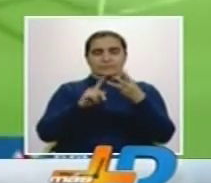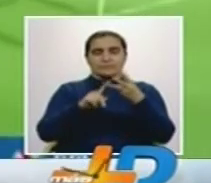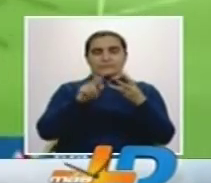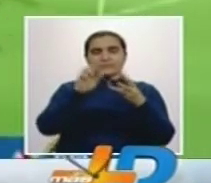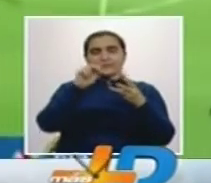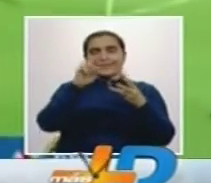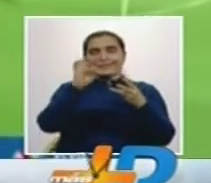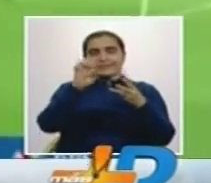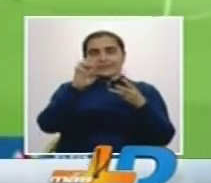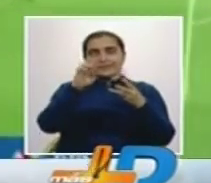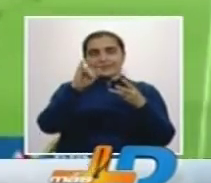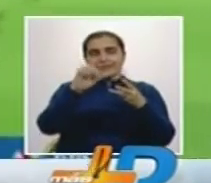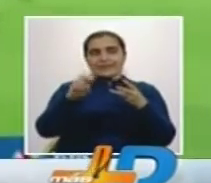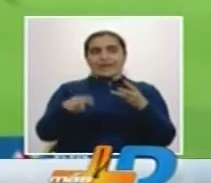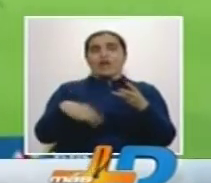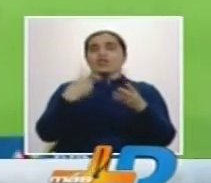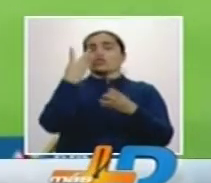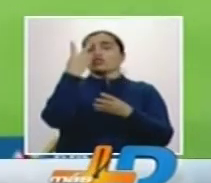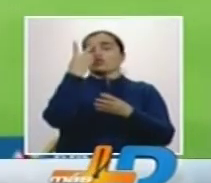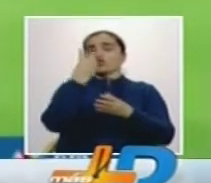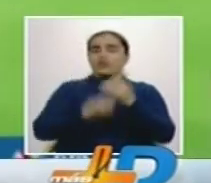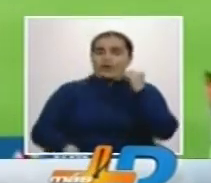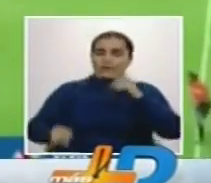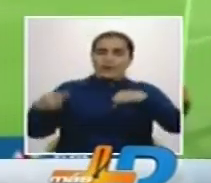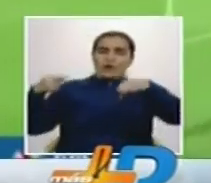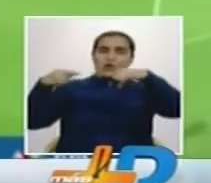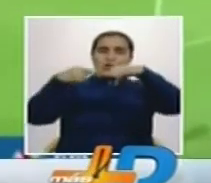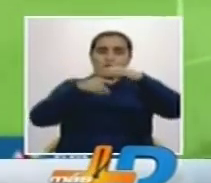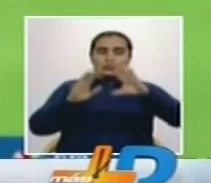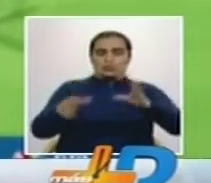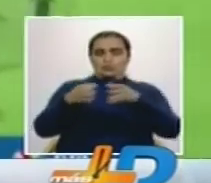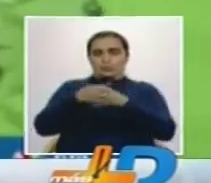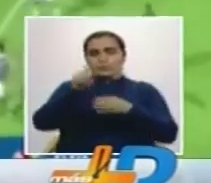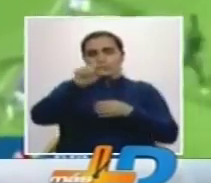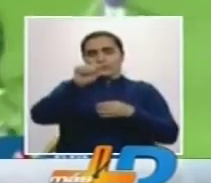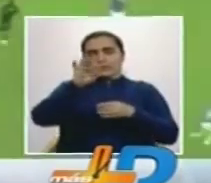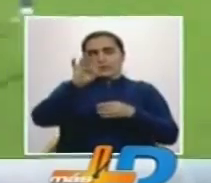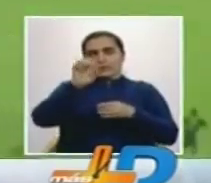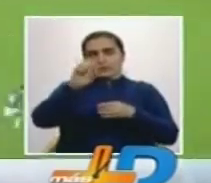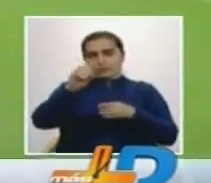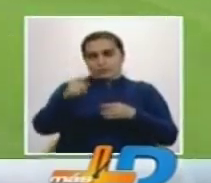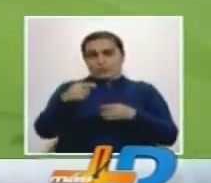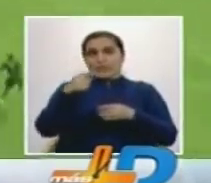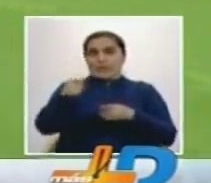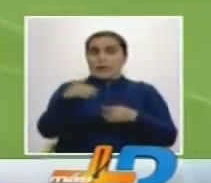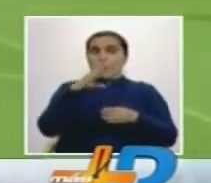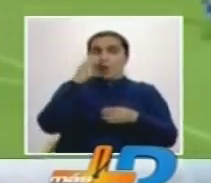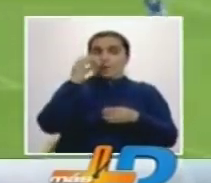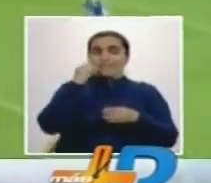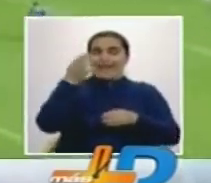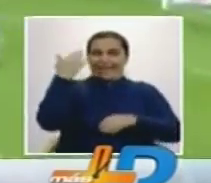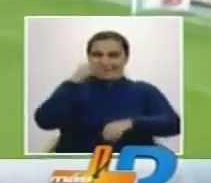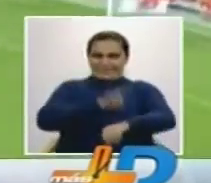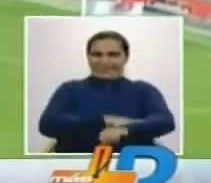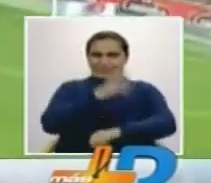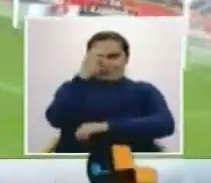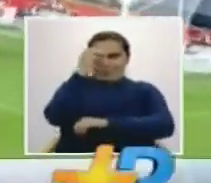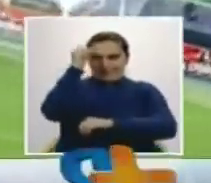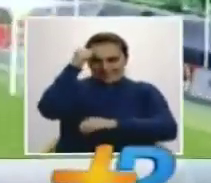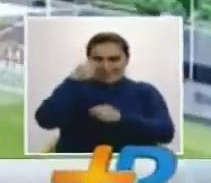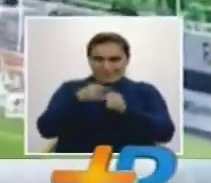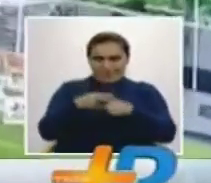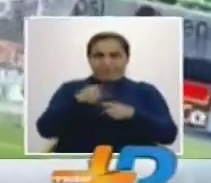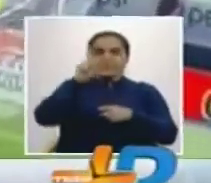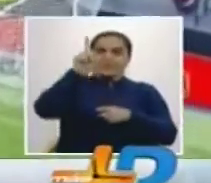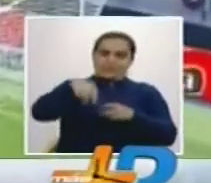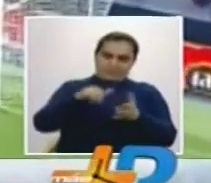Andrés Rentería anotó doblete en la victoria de su equipo el Santos 4-3 sobre el Chiapas. El jugador de la selección Colombia anotó el segundo y